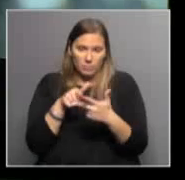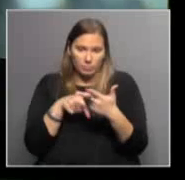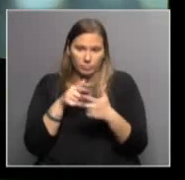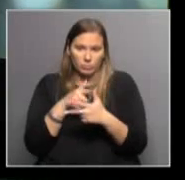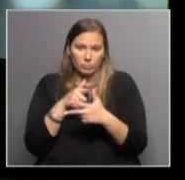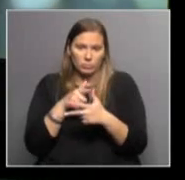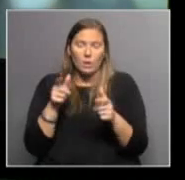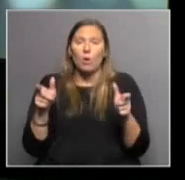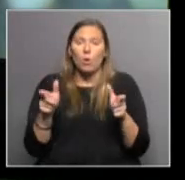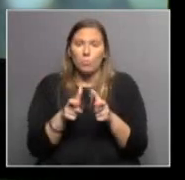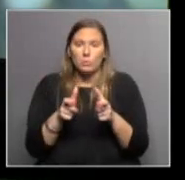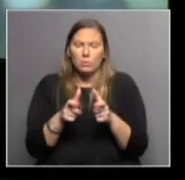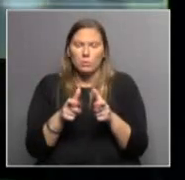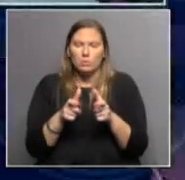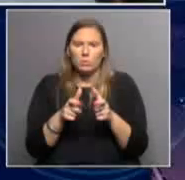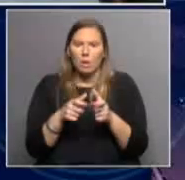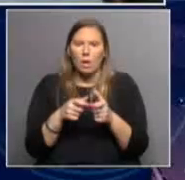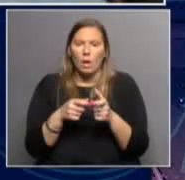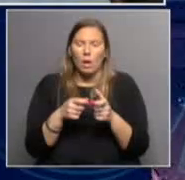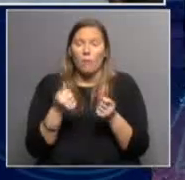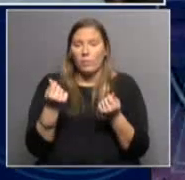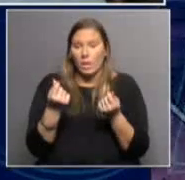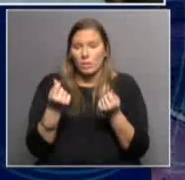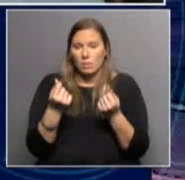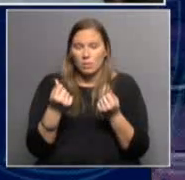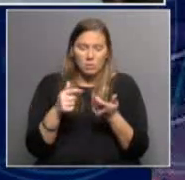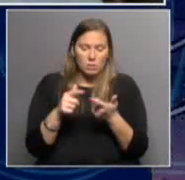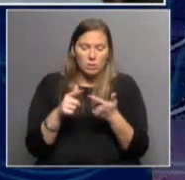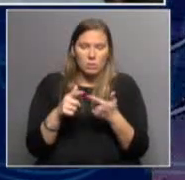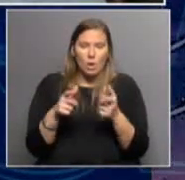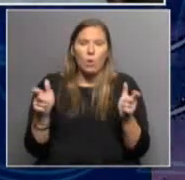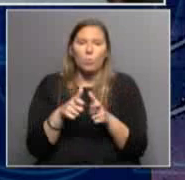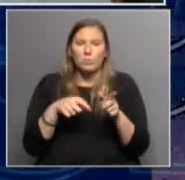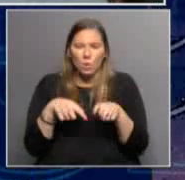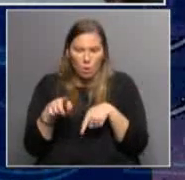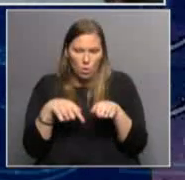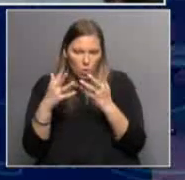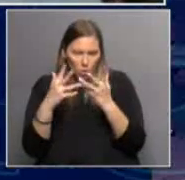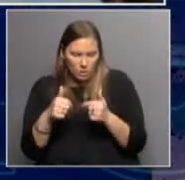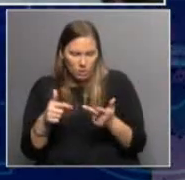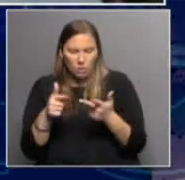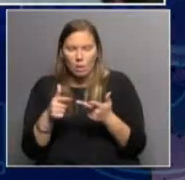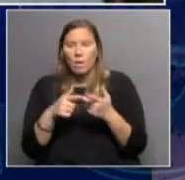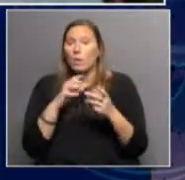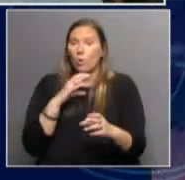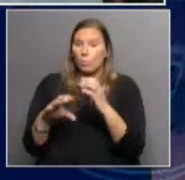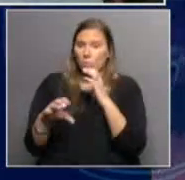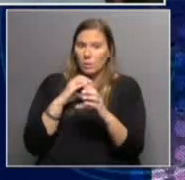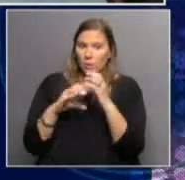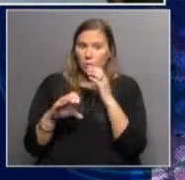es la Comisión de Finanzas, la Comisión de Logística y la Comisión de